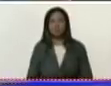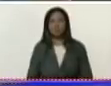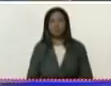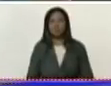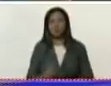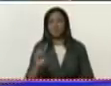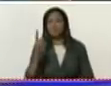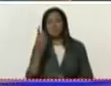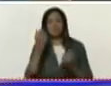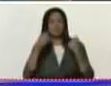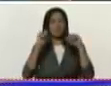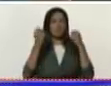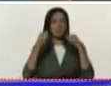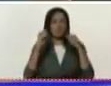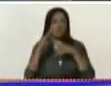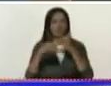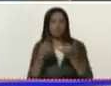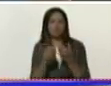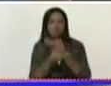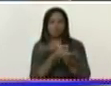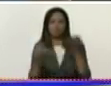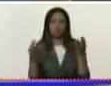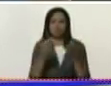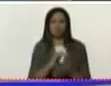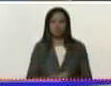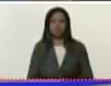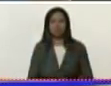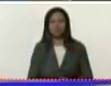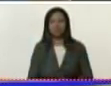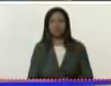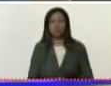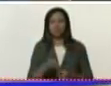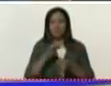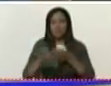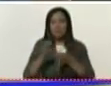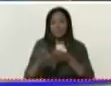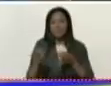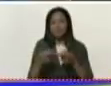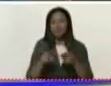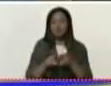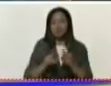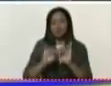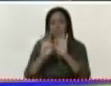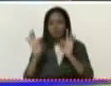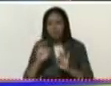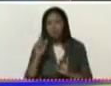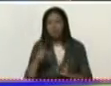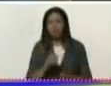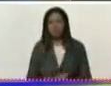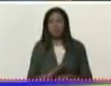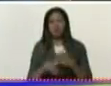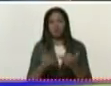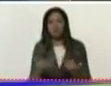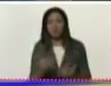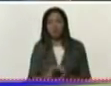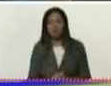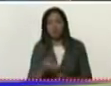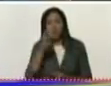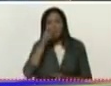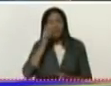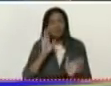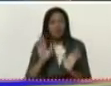Primer ensayo, exitoso, el Petro Aguinaldo. Igualmente he estado pendiente de los